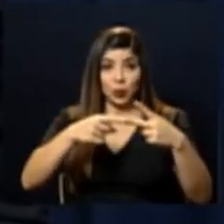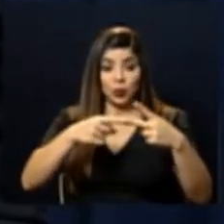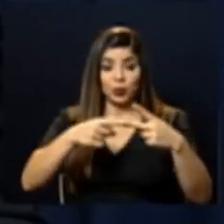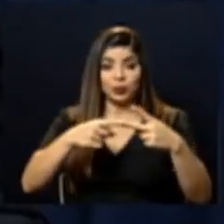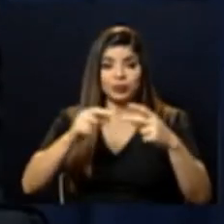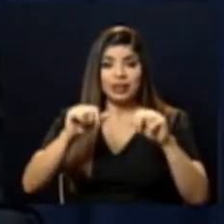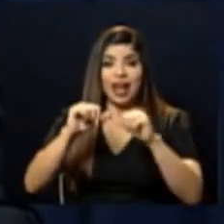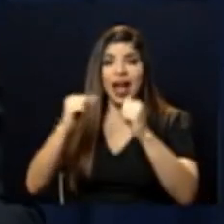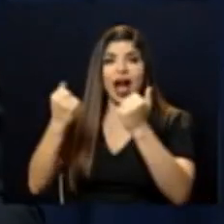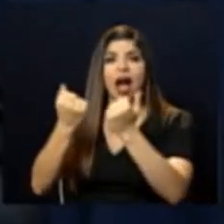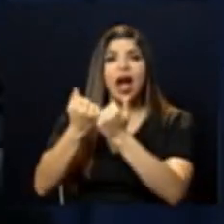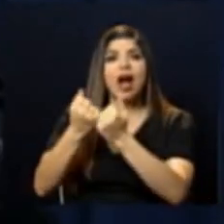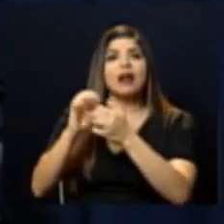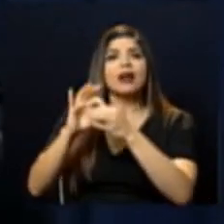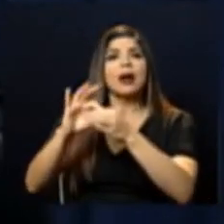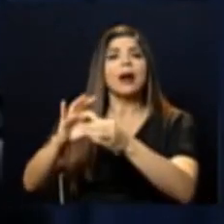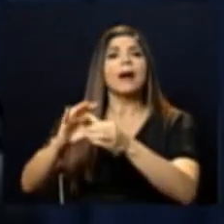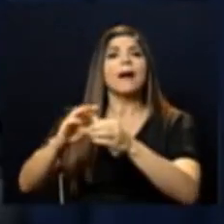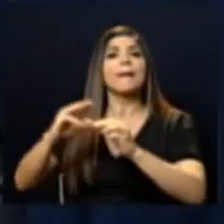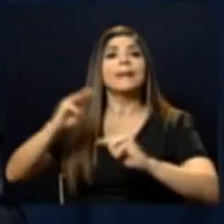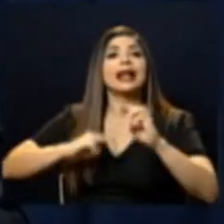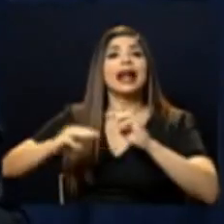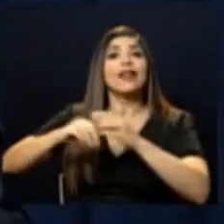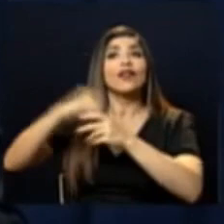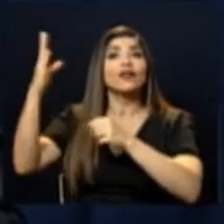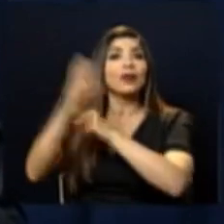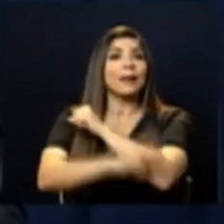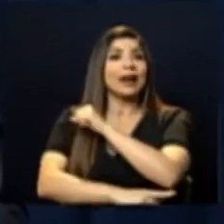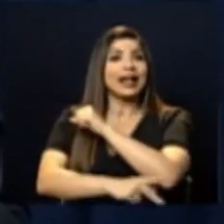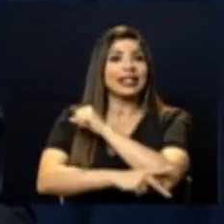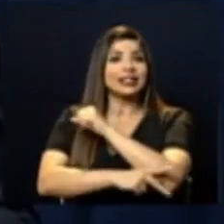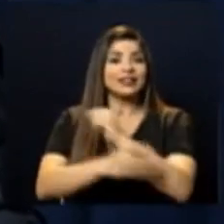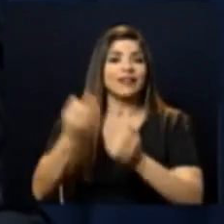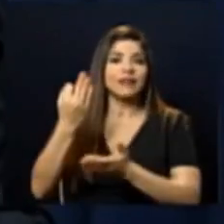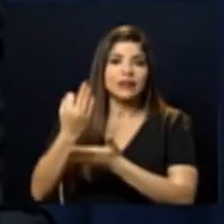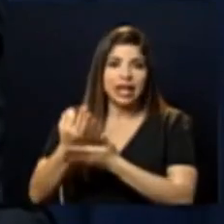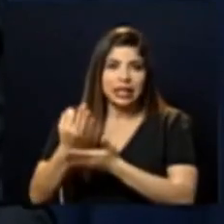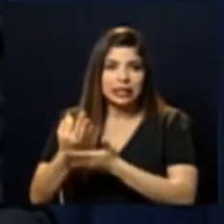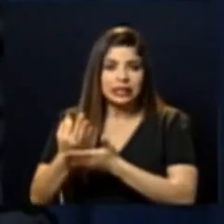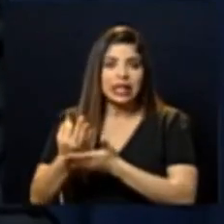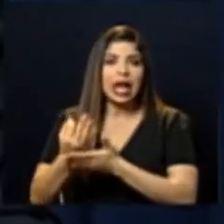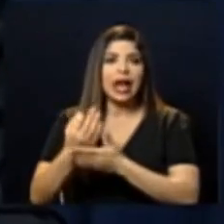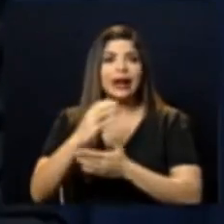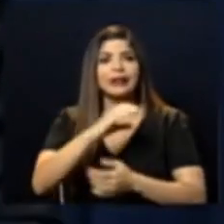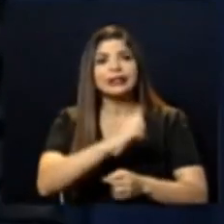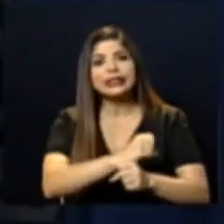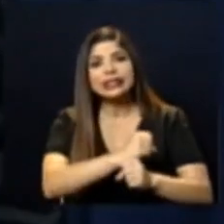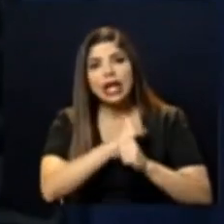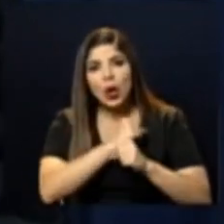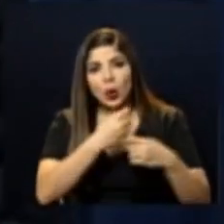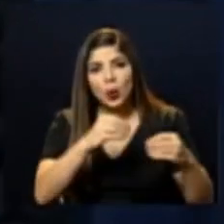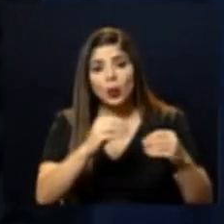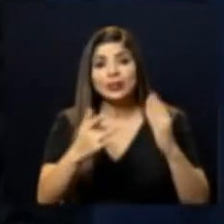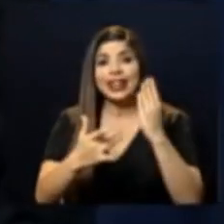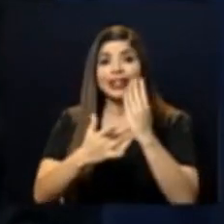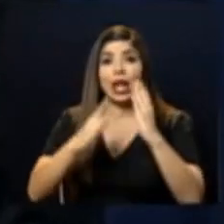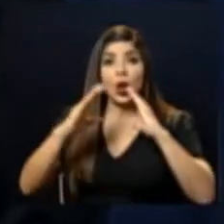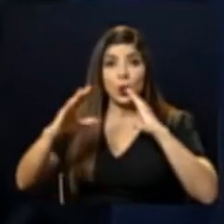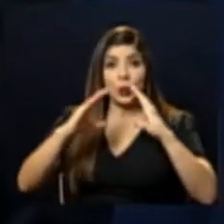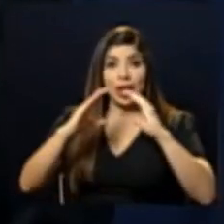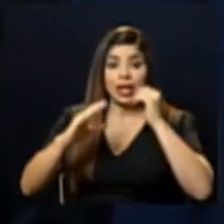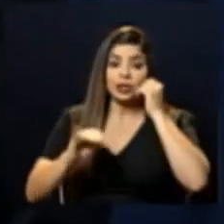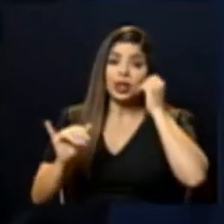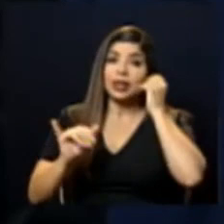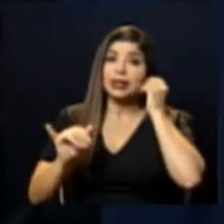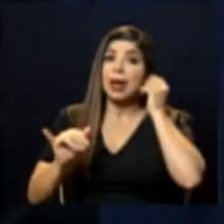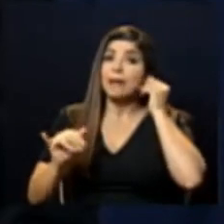el sector ligado al mercado externo, el sector financiero, seguros y telecomunicaciones, así como